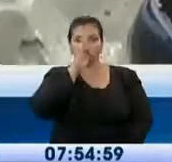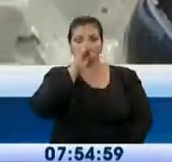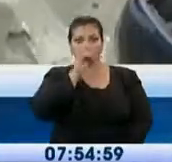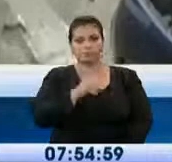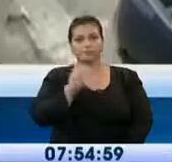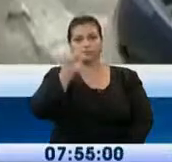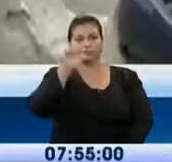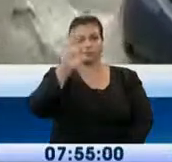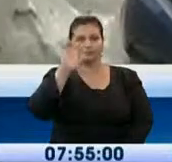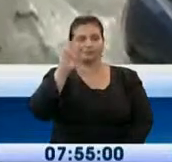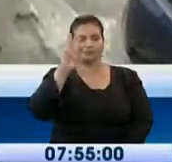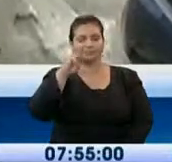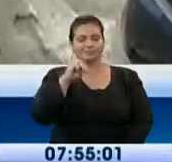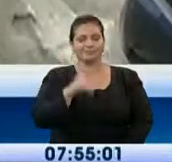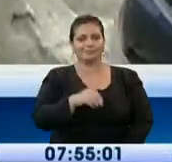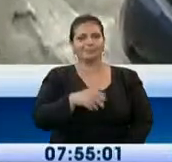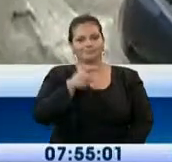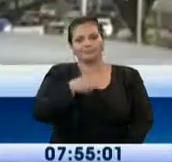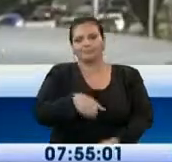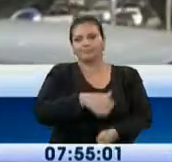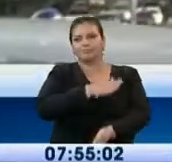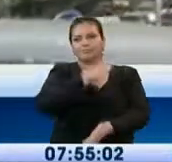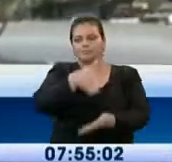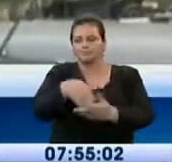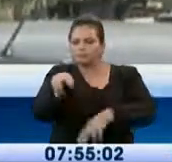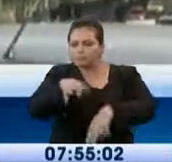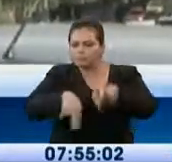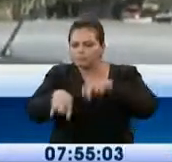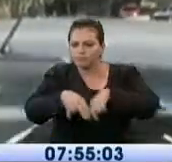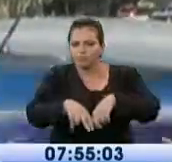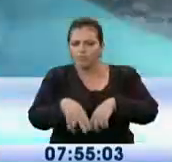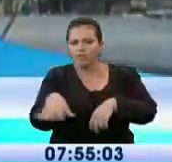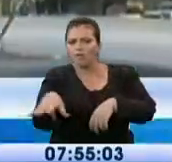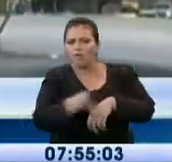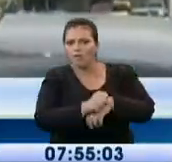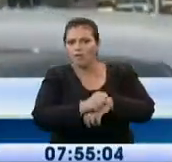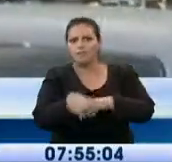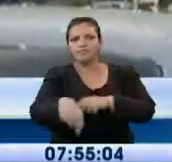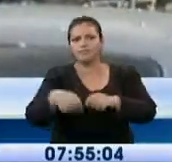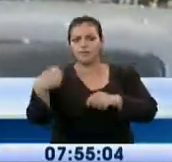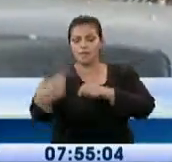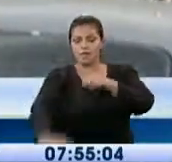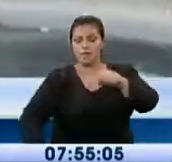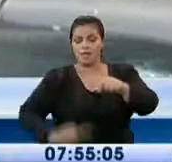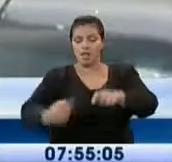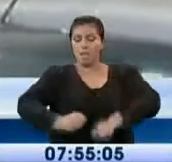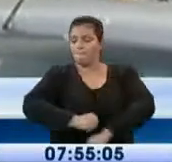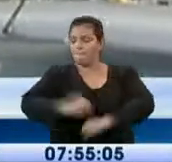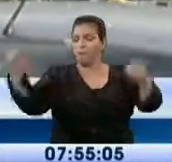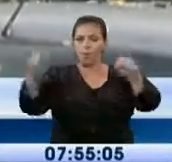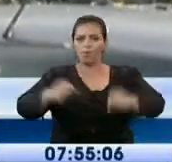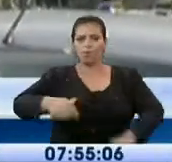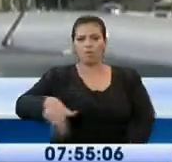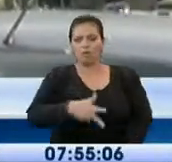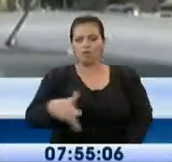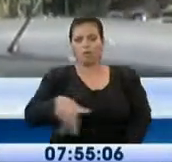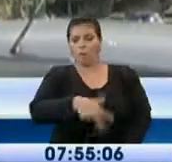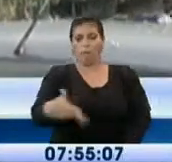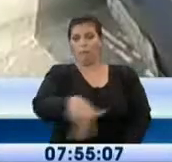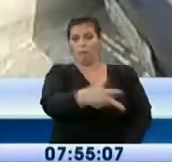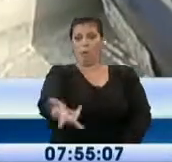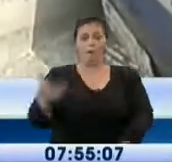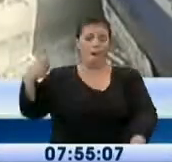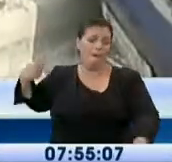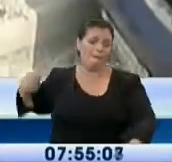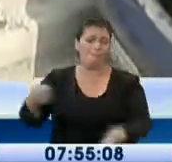llanta se le explotó, el carro dio un giro brusco y terminó impactándose con el lado del